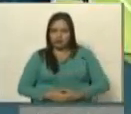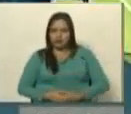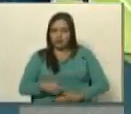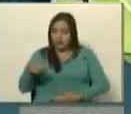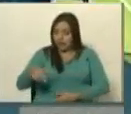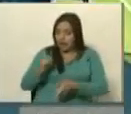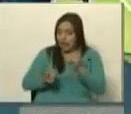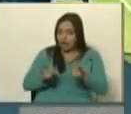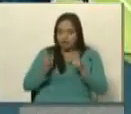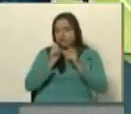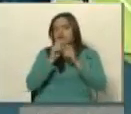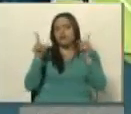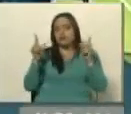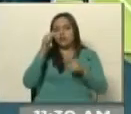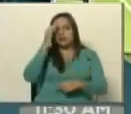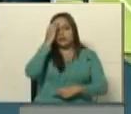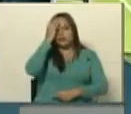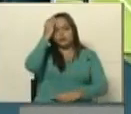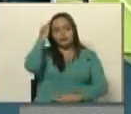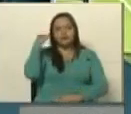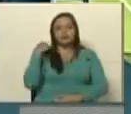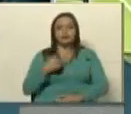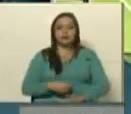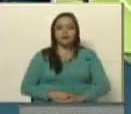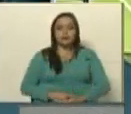insólito y comentamos.